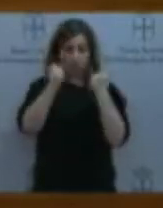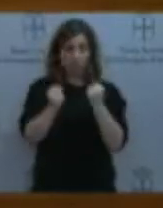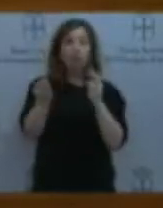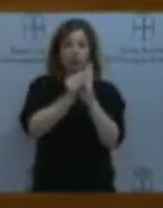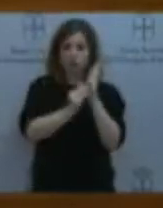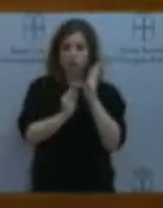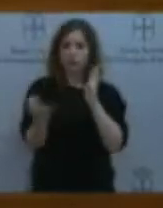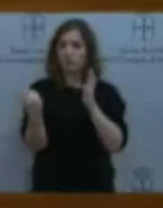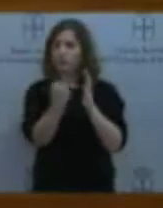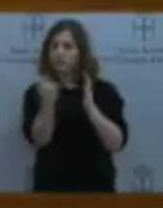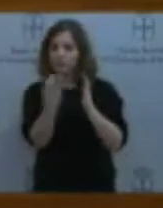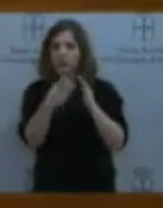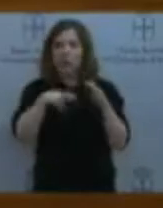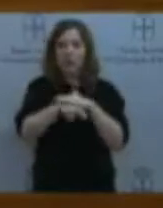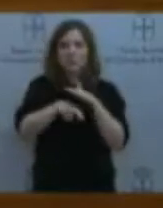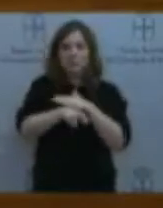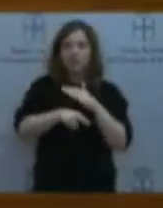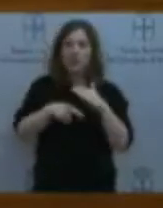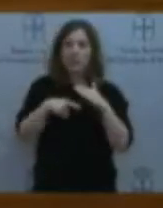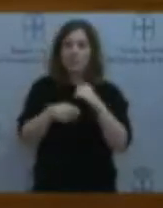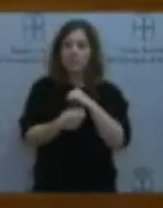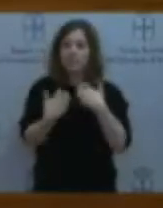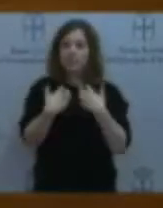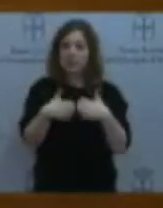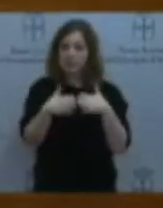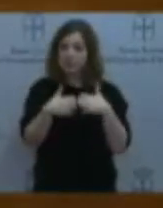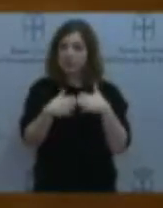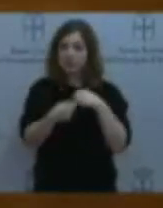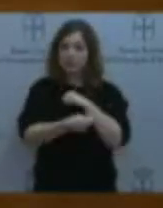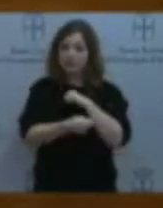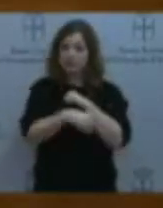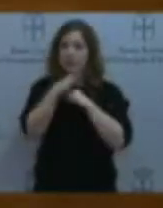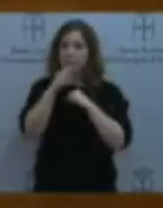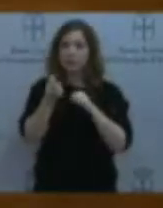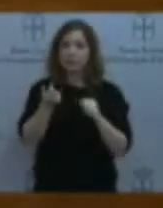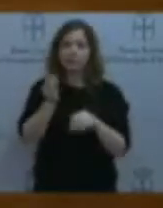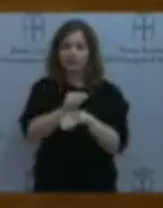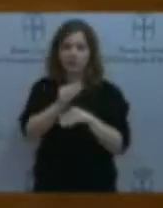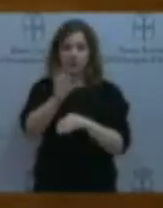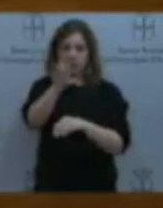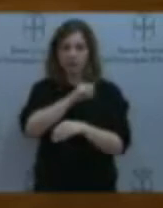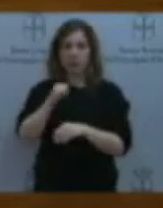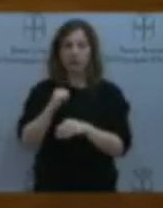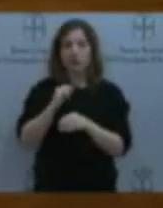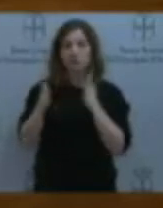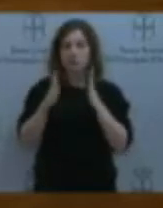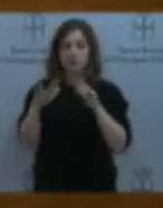falta mecanismos contracíclicos que estabilicen la financiación autonómica incluso en momentos de crisis.